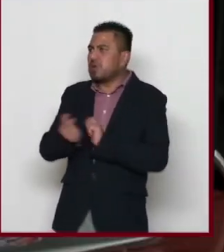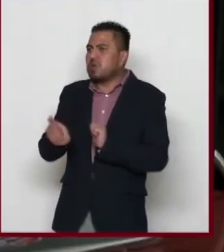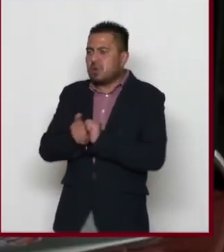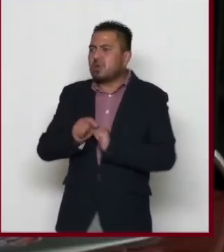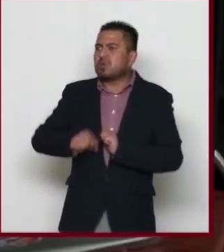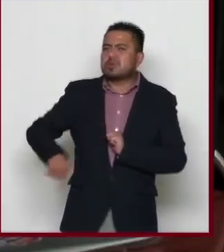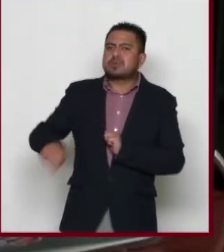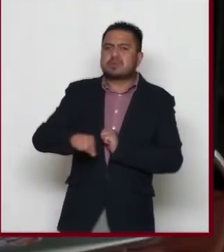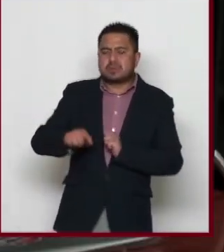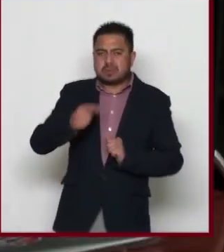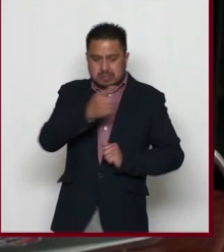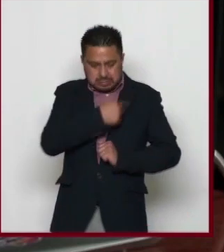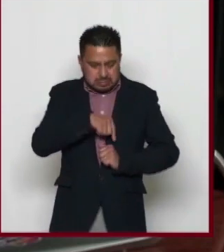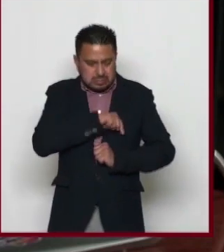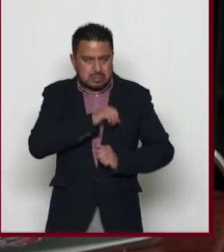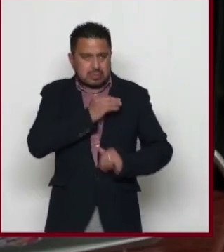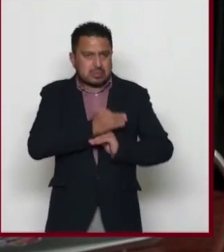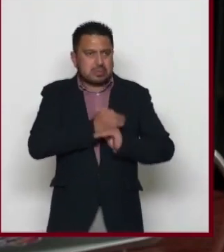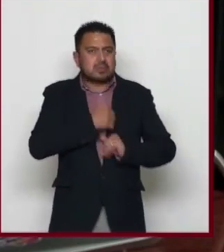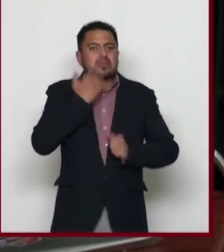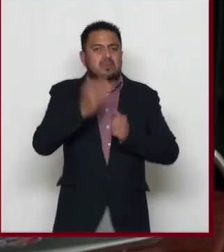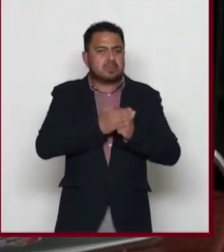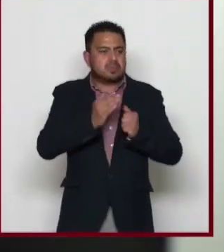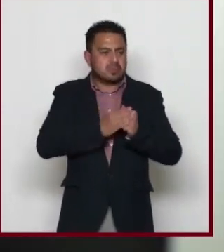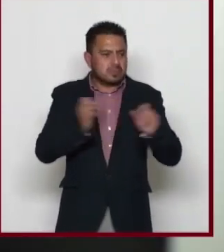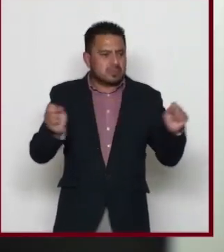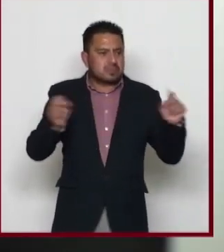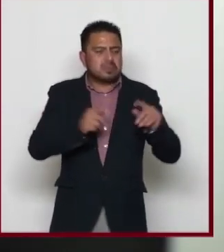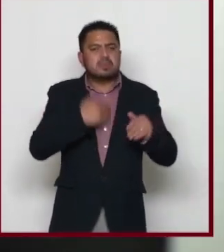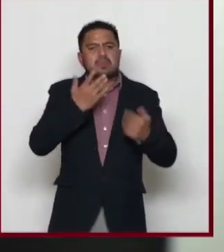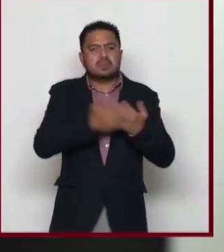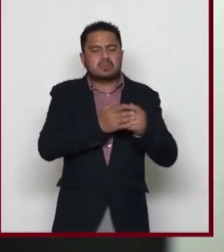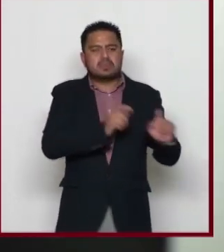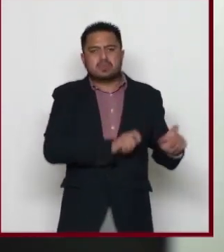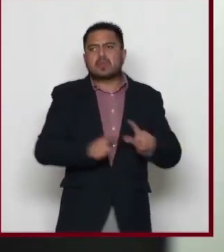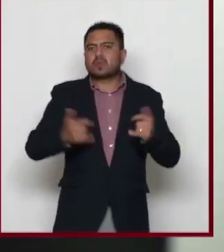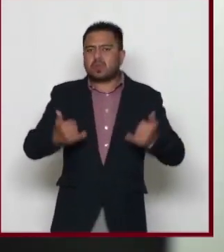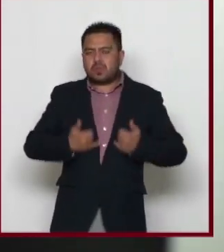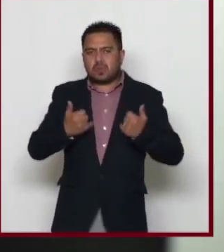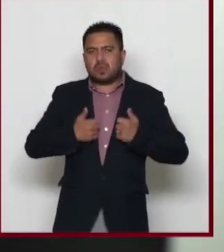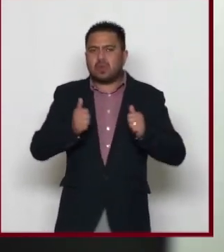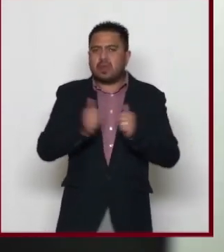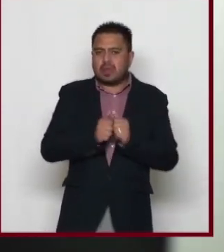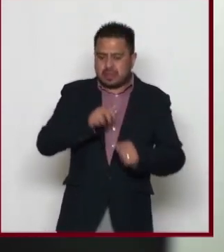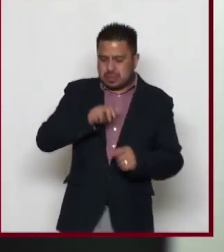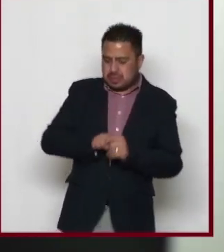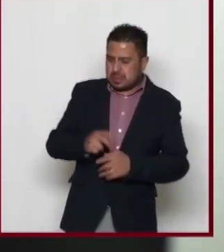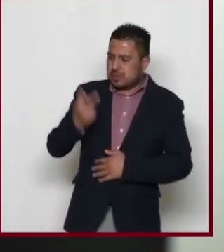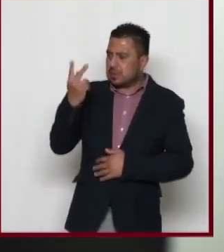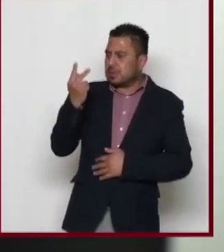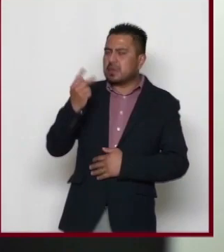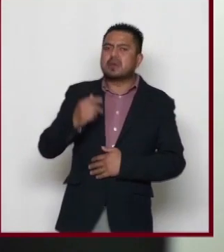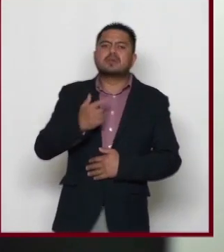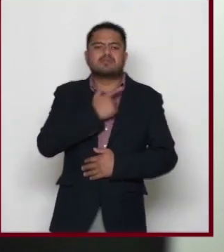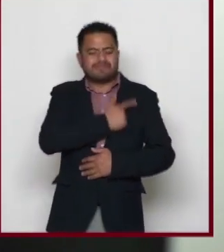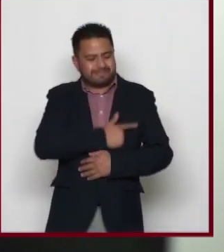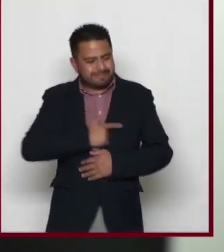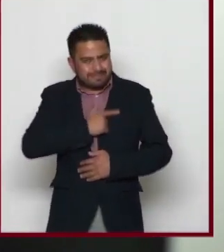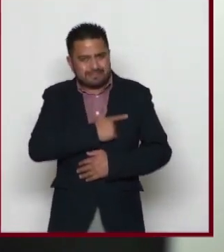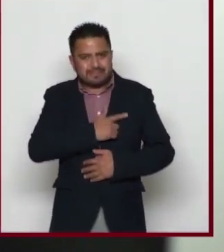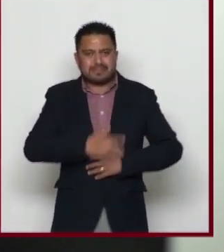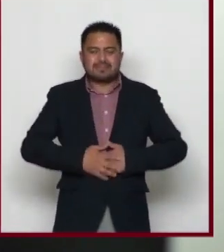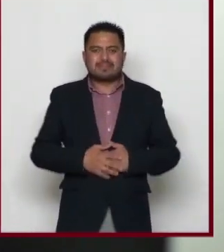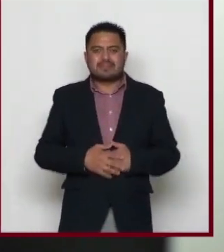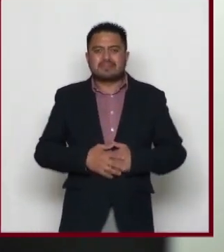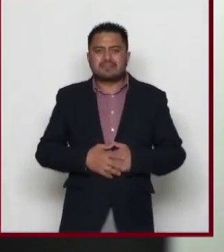todo lo que nos platica. Fue un gusto haber conversado con ustedes y nosotros nos estaremos viendo próximamente en el siguiente programa de Jóvenes